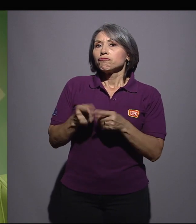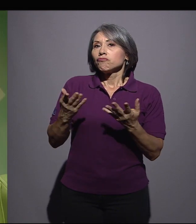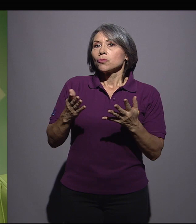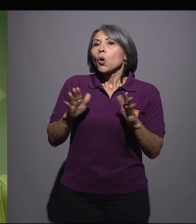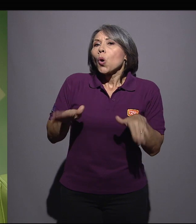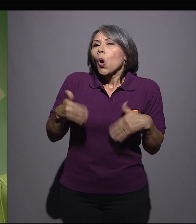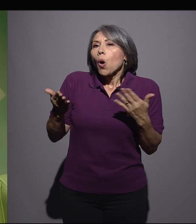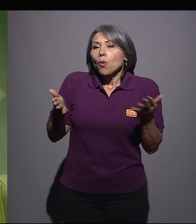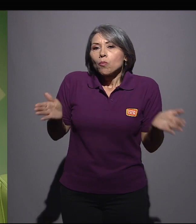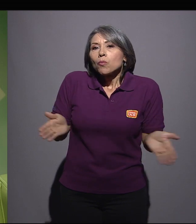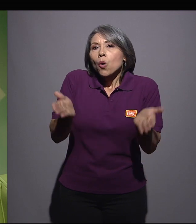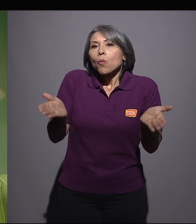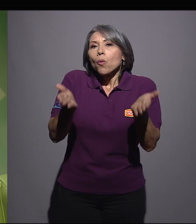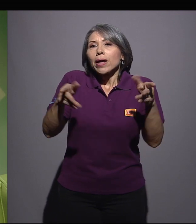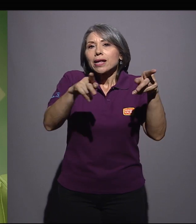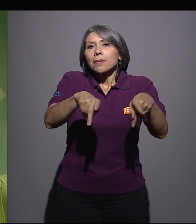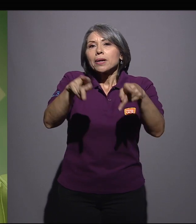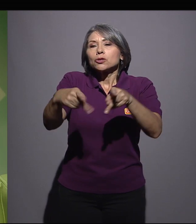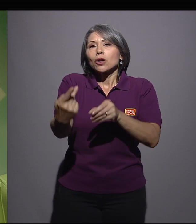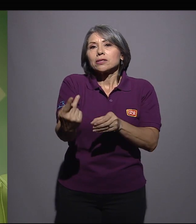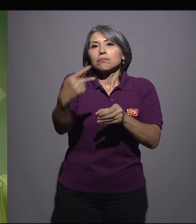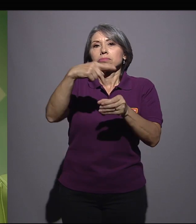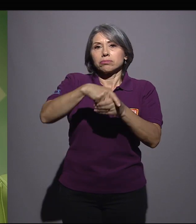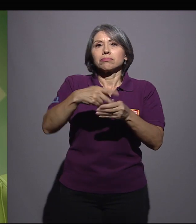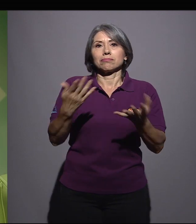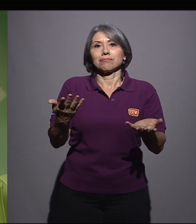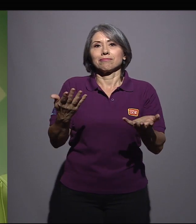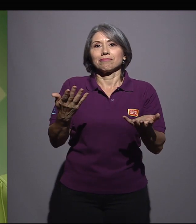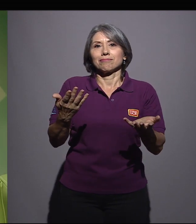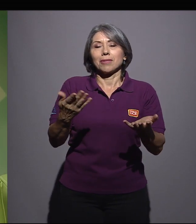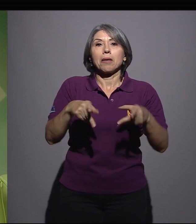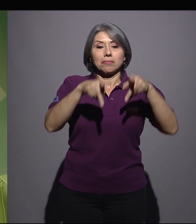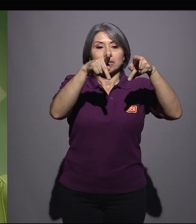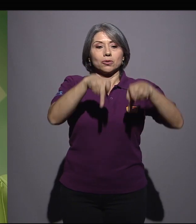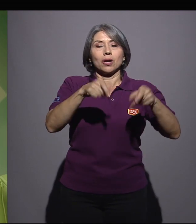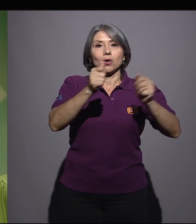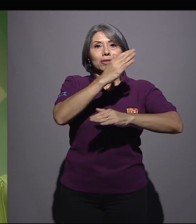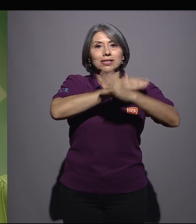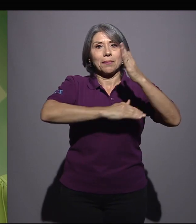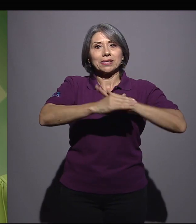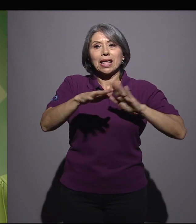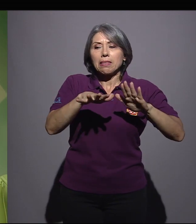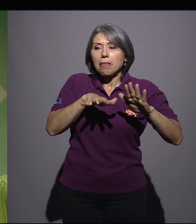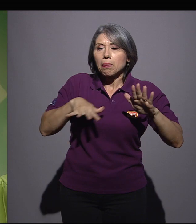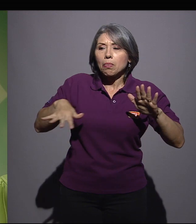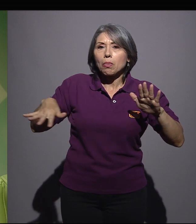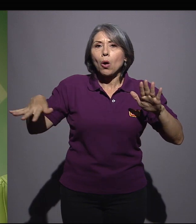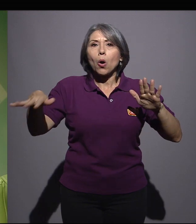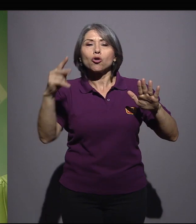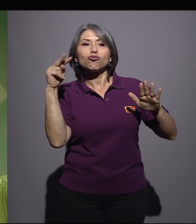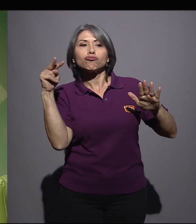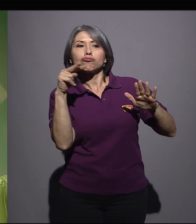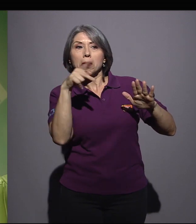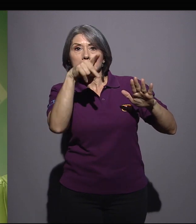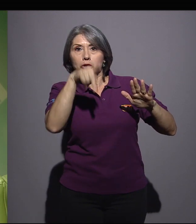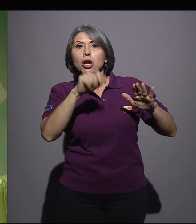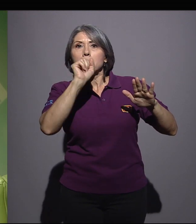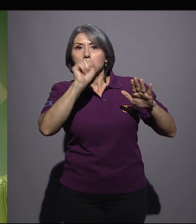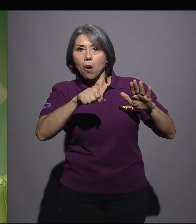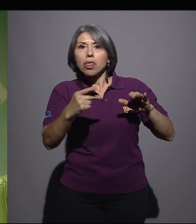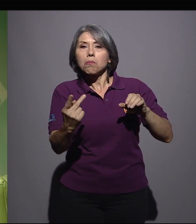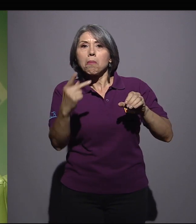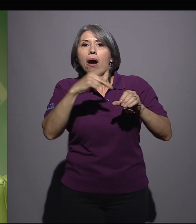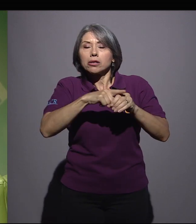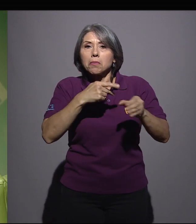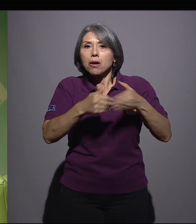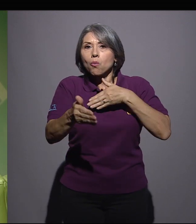participación ciudadana, ¿verdad? Tanto del entorno que está alrededor de la persona con discapacidad, que la perciba como una persona que puede participar en cualquiera